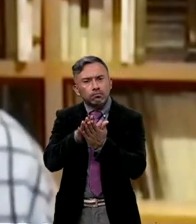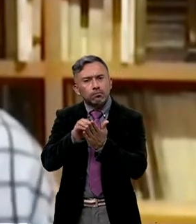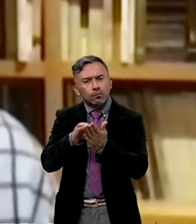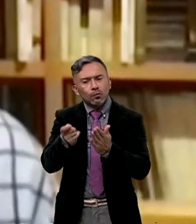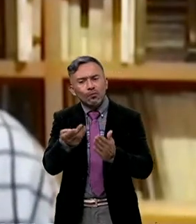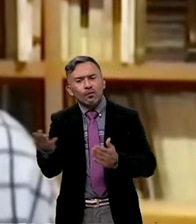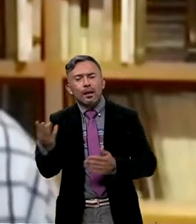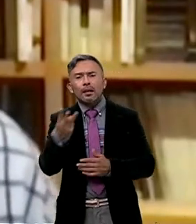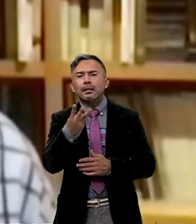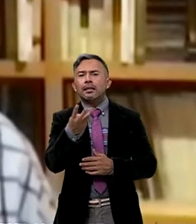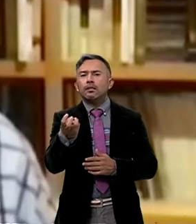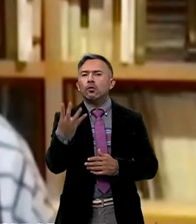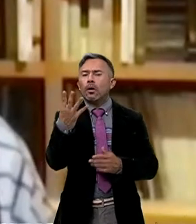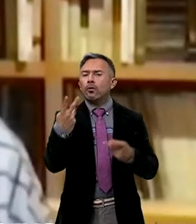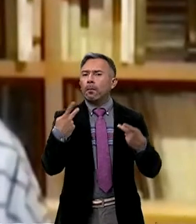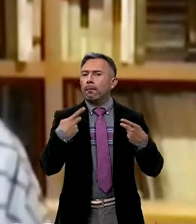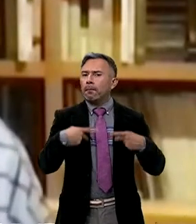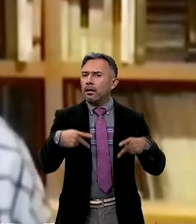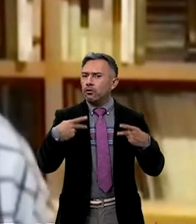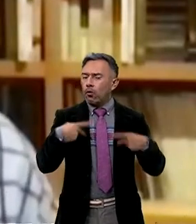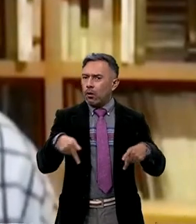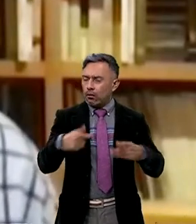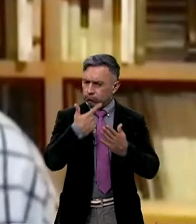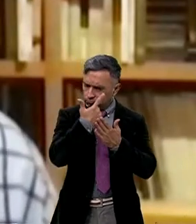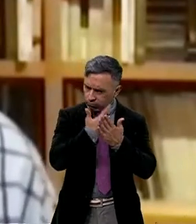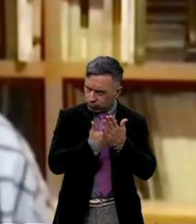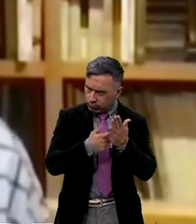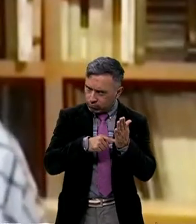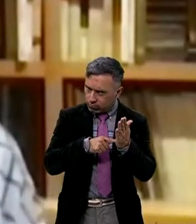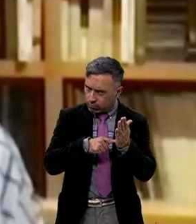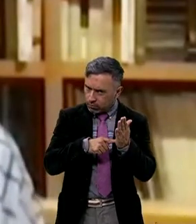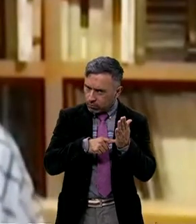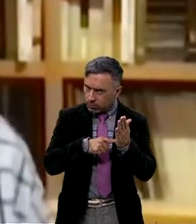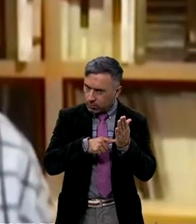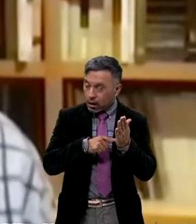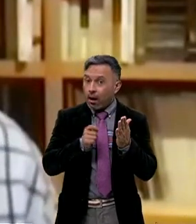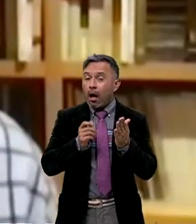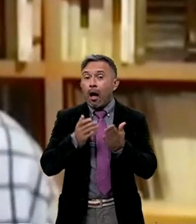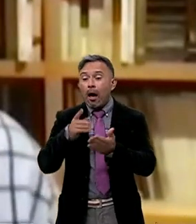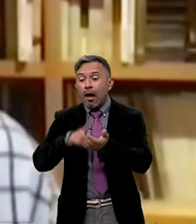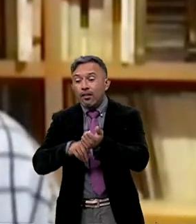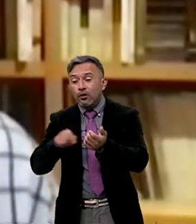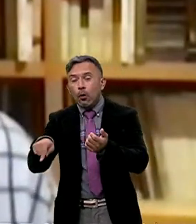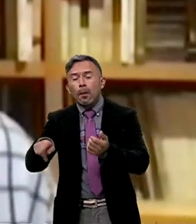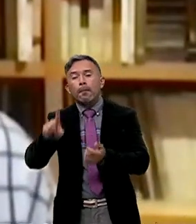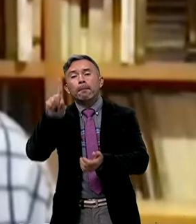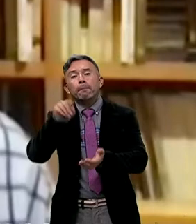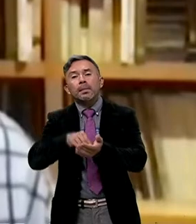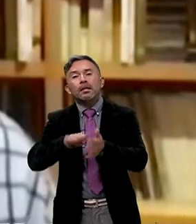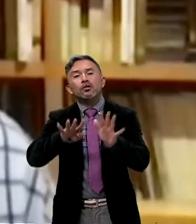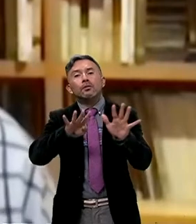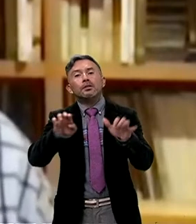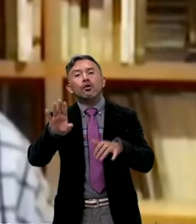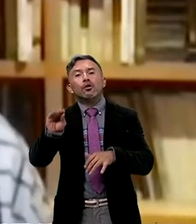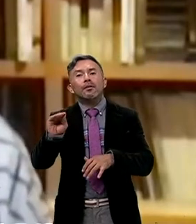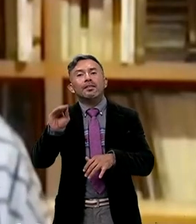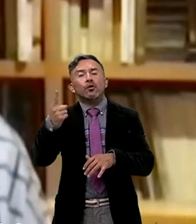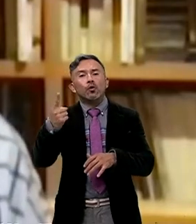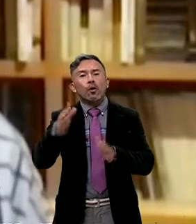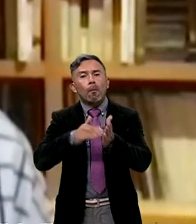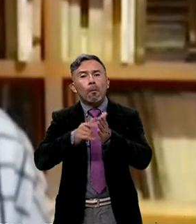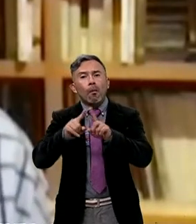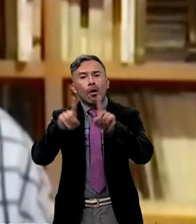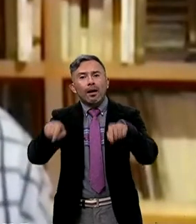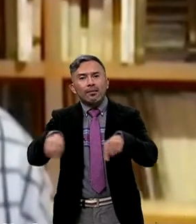304 personas y sin embargo ya se habían introducido 1991 boletas a la urna